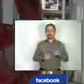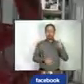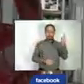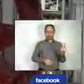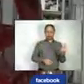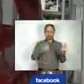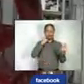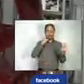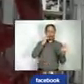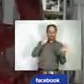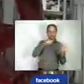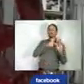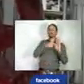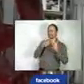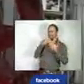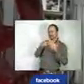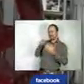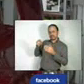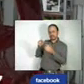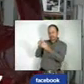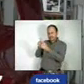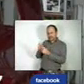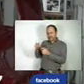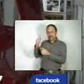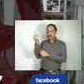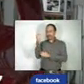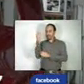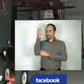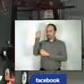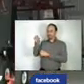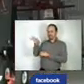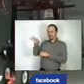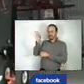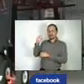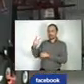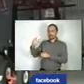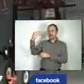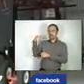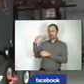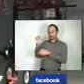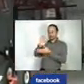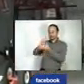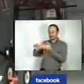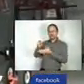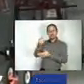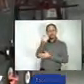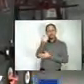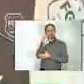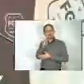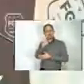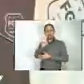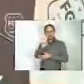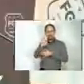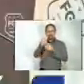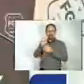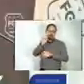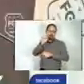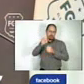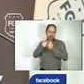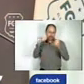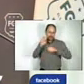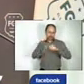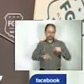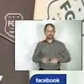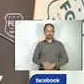las especificaciones de la aeronave decomisada, la cual fue adquirida hace 2 años y está valorada en más de $1 millón. Es un